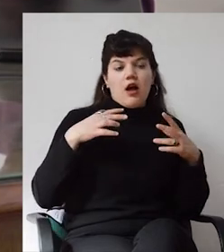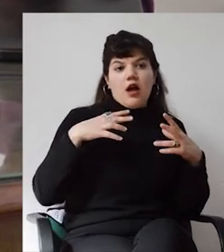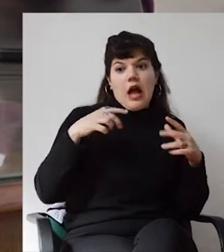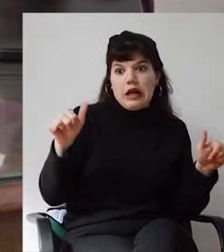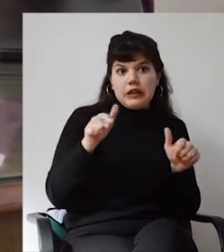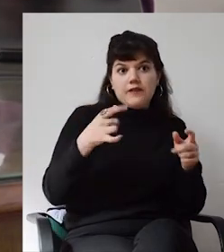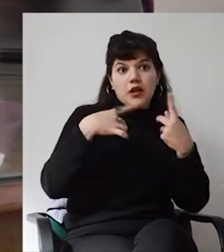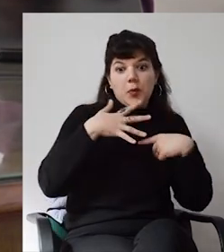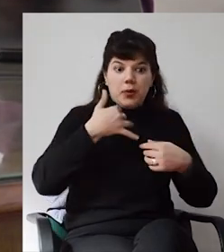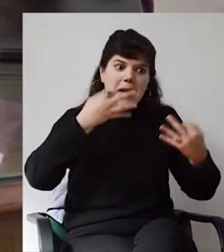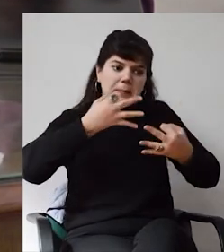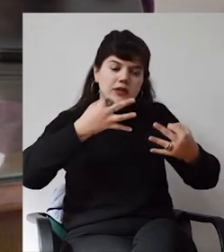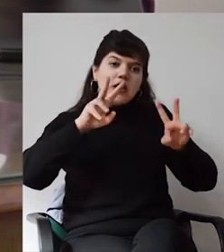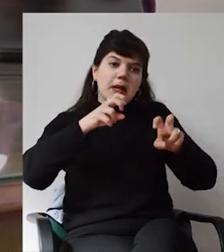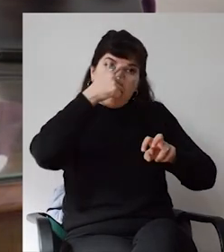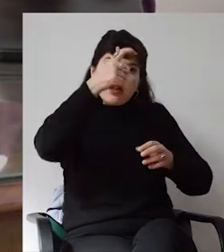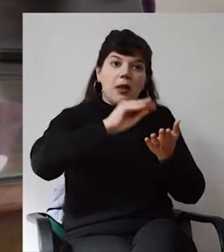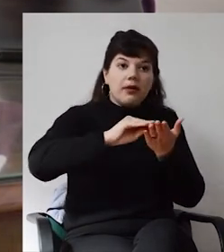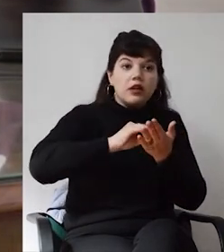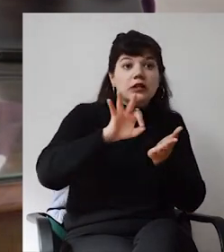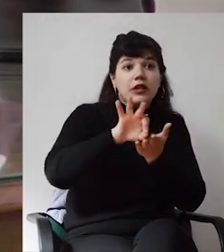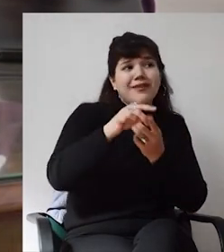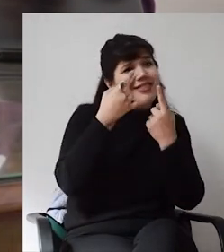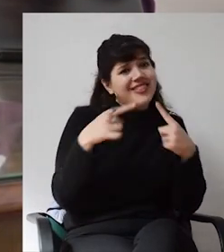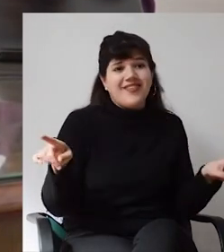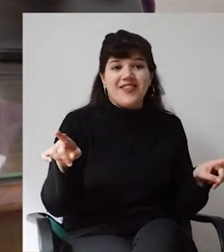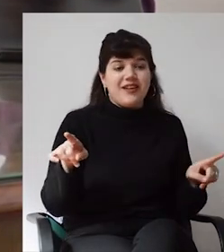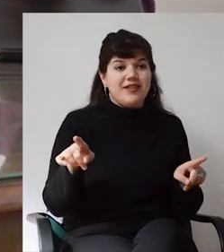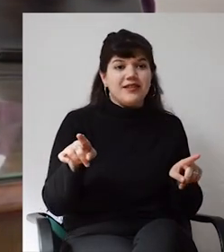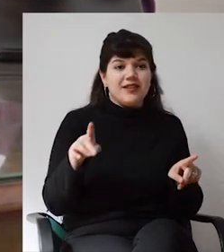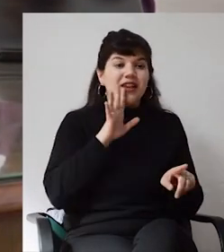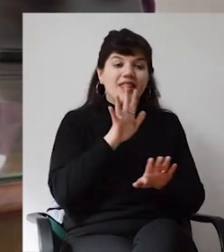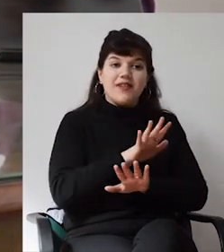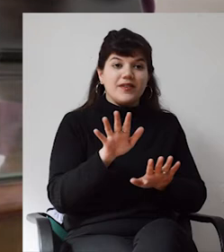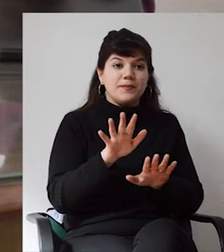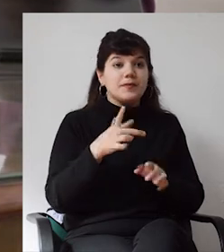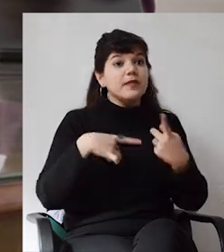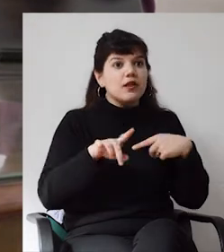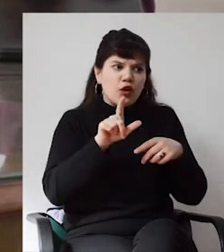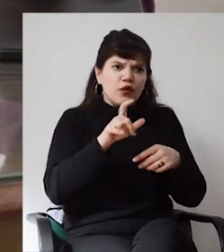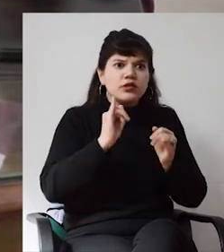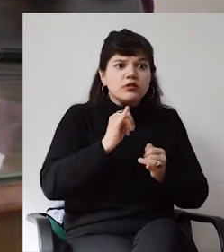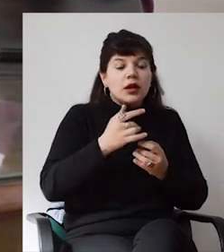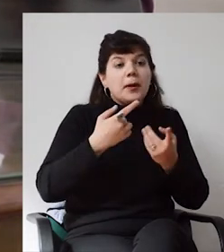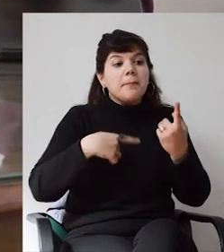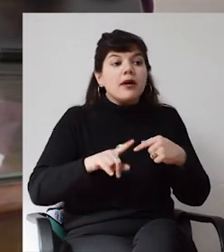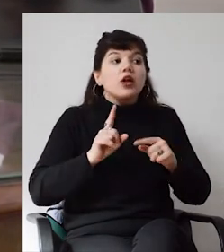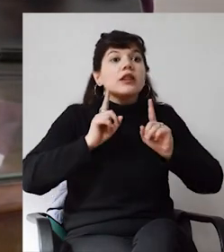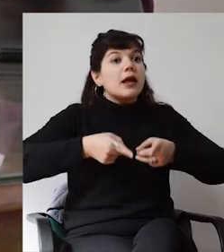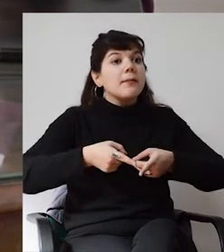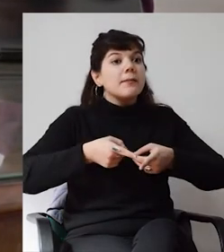claro, los niveles de especialización académicos y técnico-administrativo de servicios son distintos, obviamente, pero